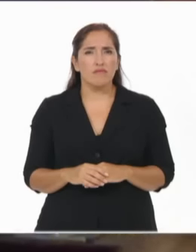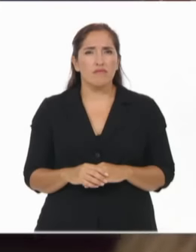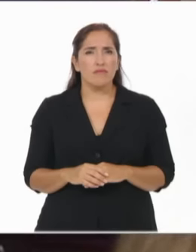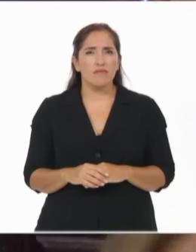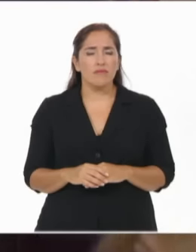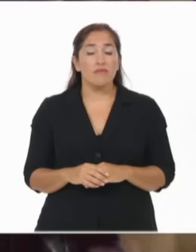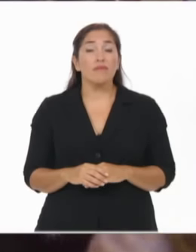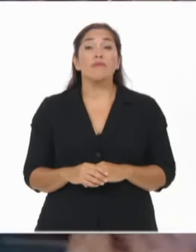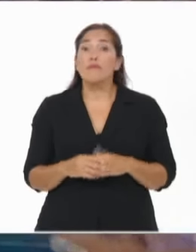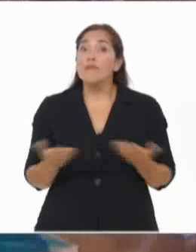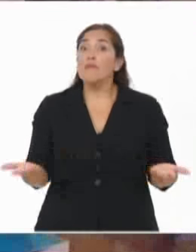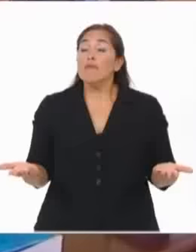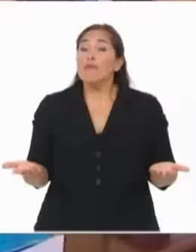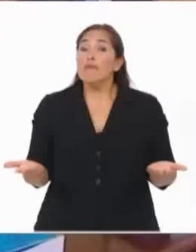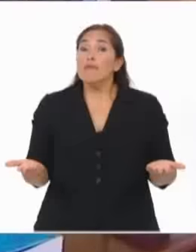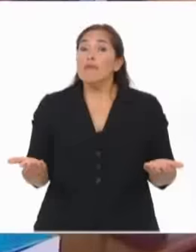Gracias.